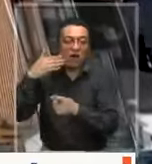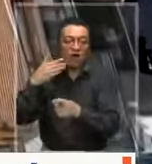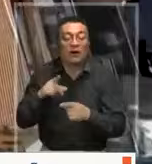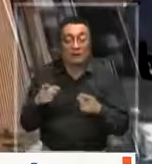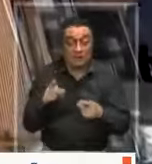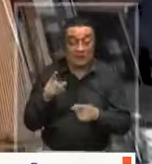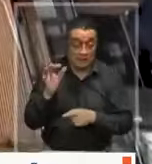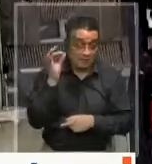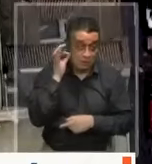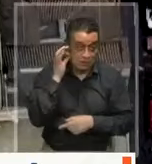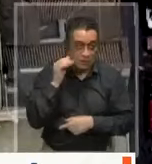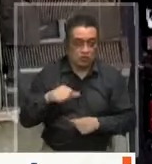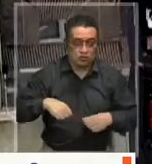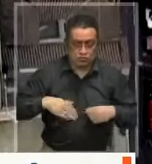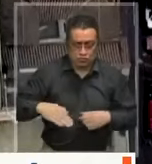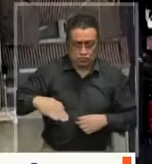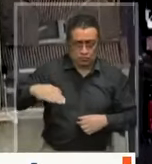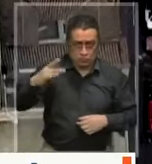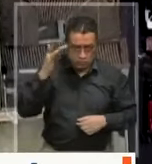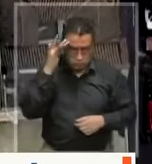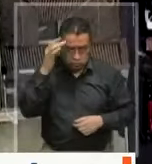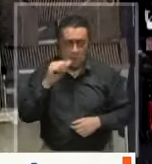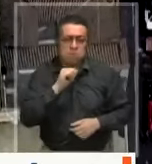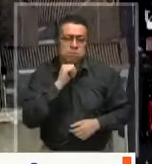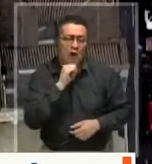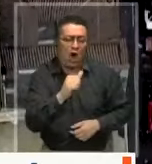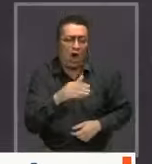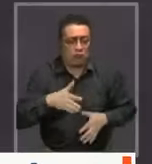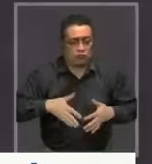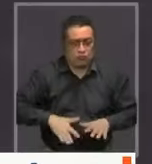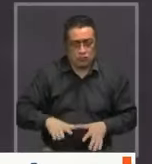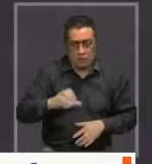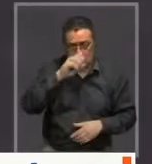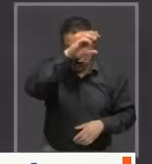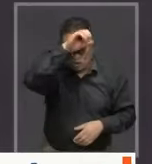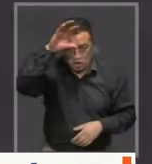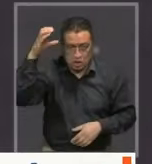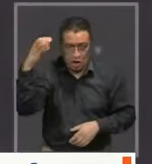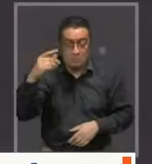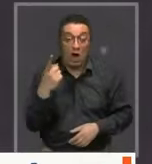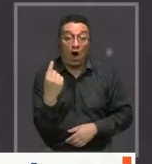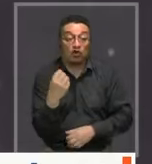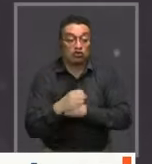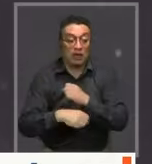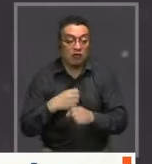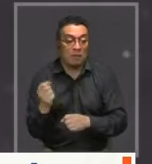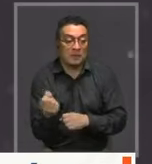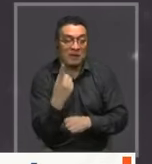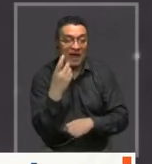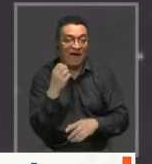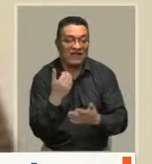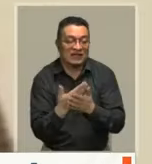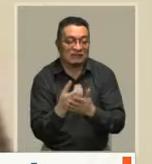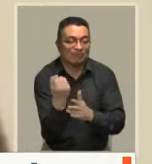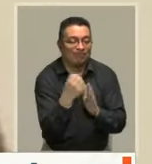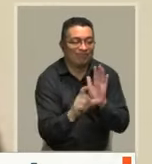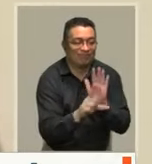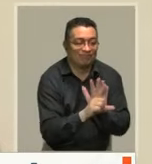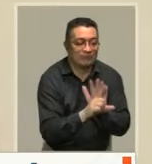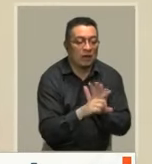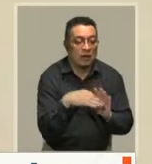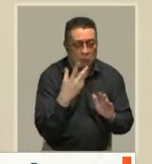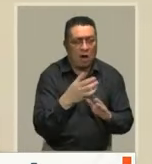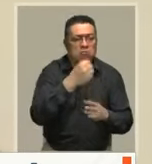Griselda, una niña astuta que creció sumida en la pobreza en Colombia, a los 11 años cometió su primer delito, el inicio a una vida llena